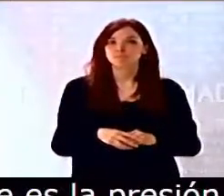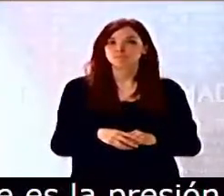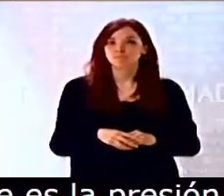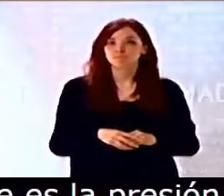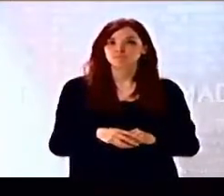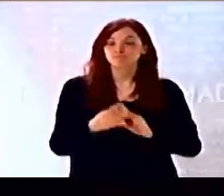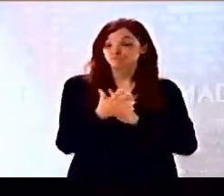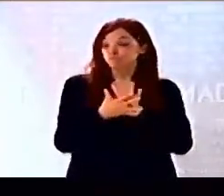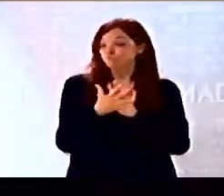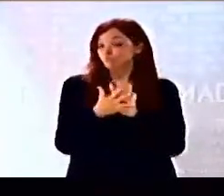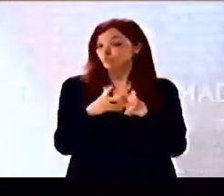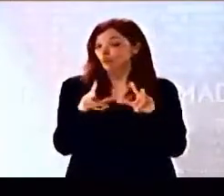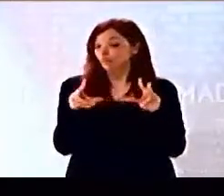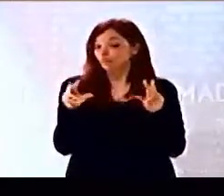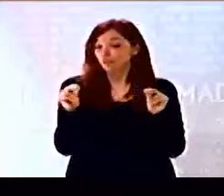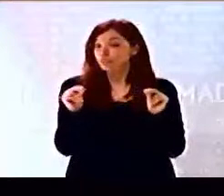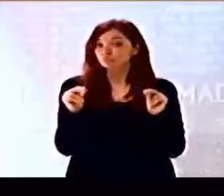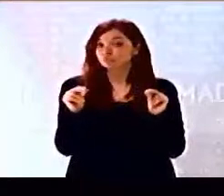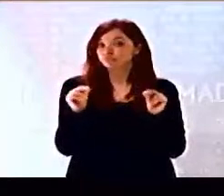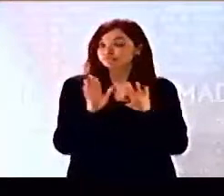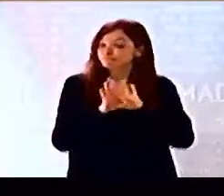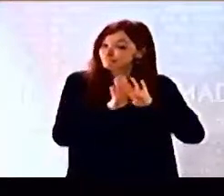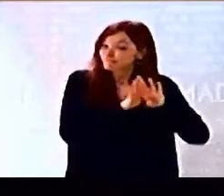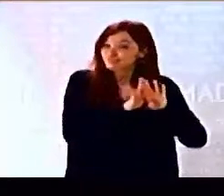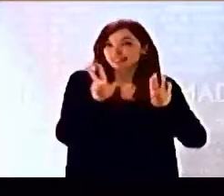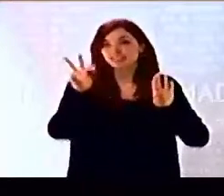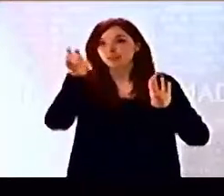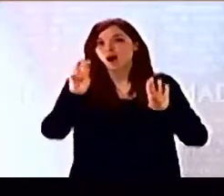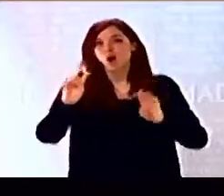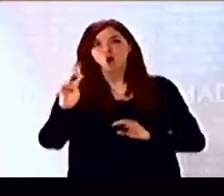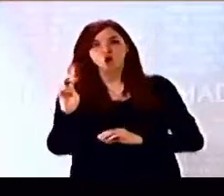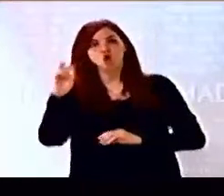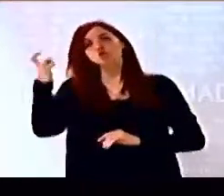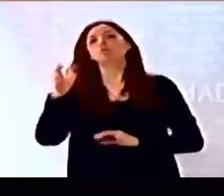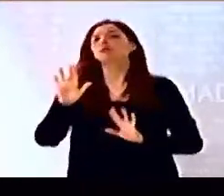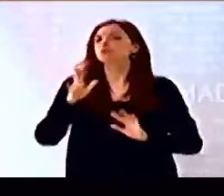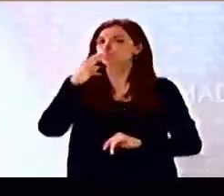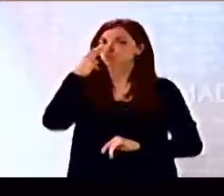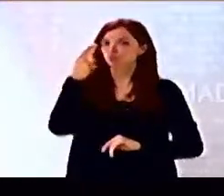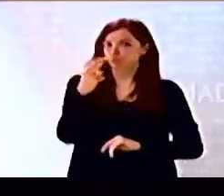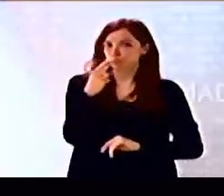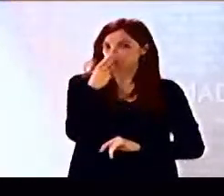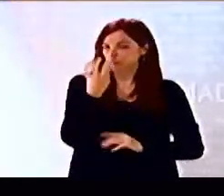Termino con otro tema que es de extremado interés,